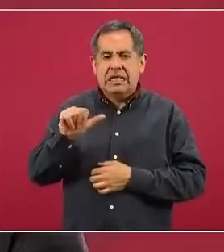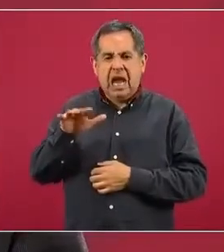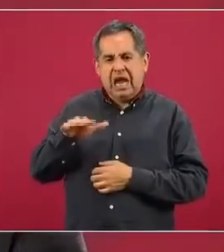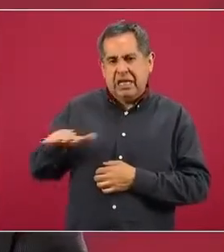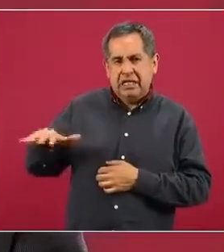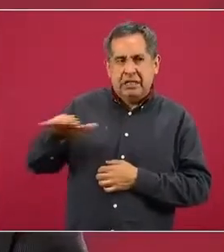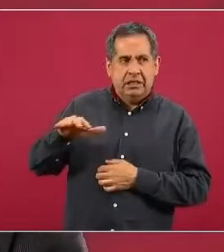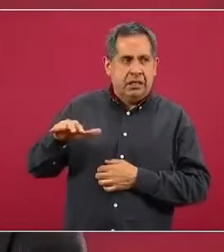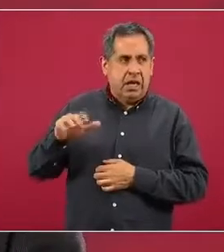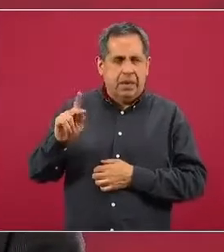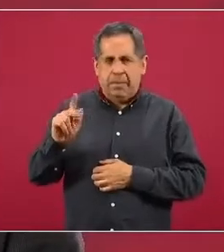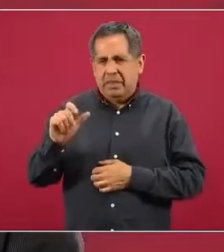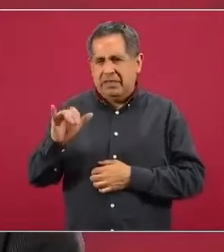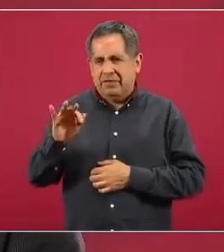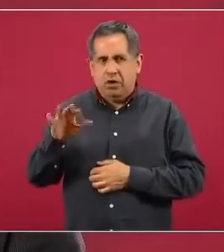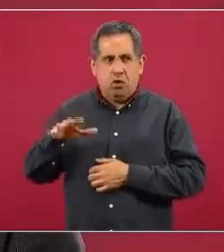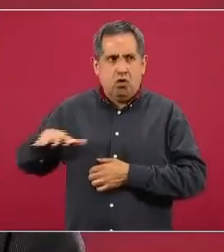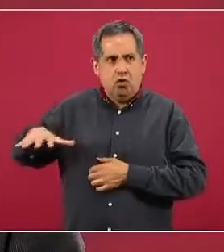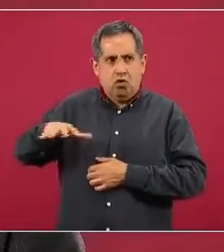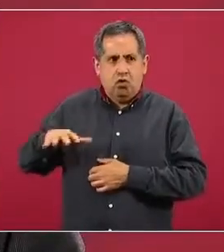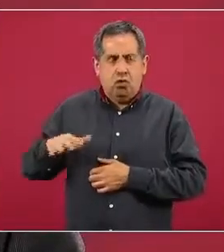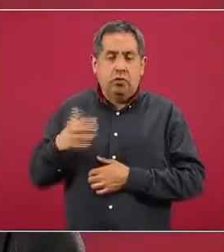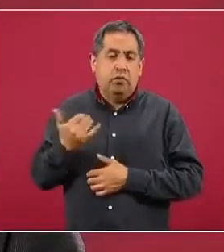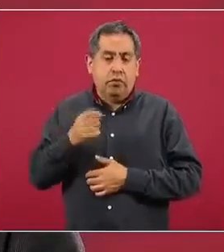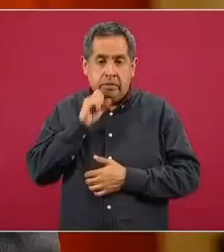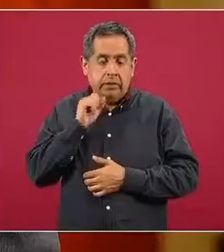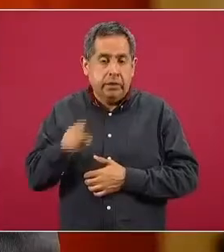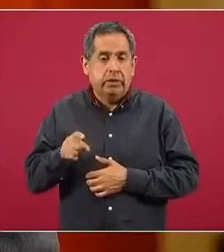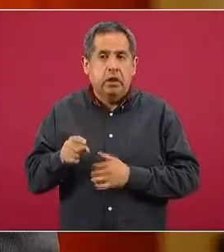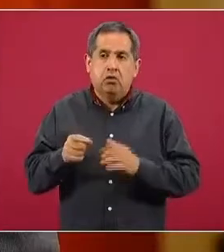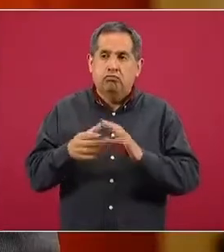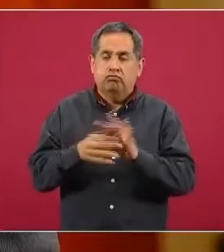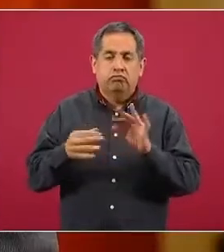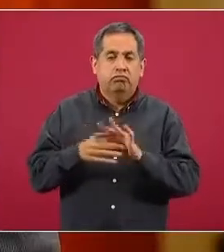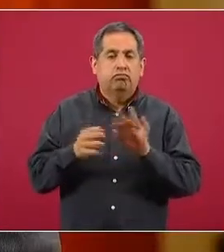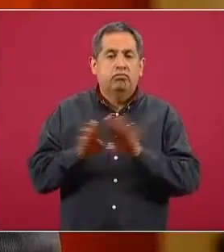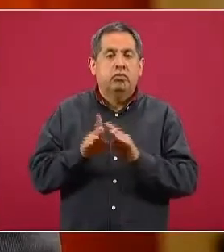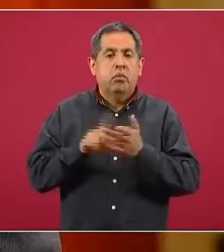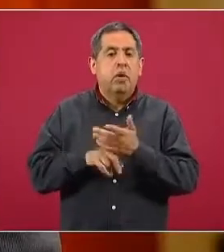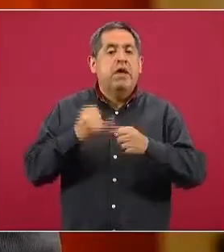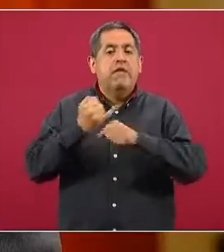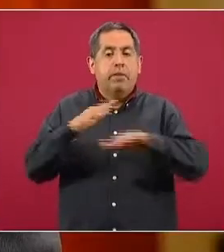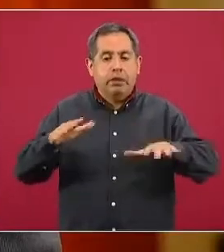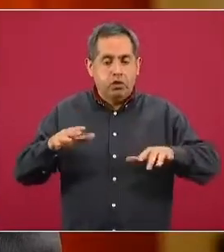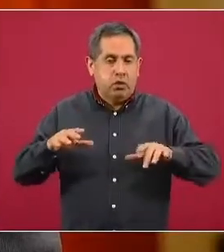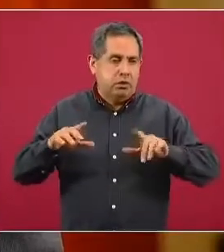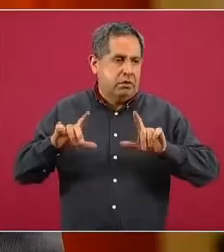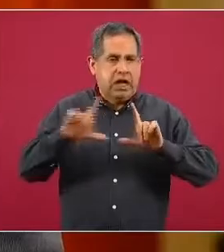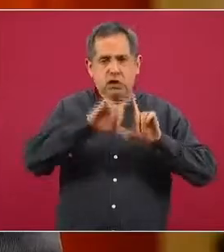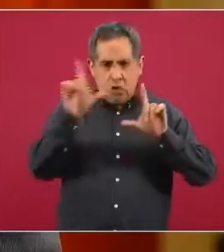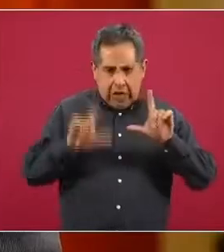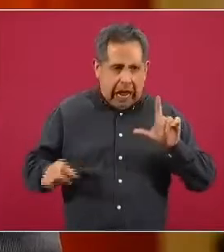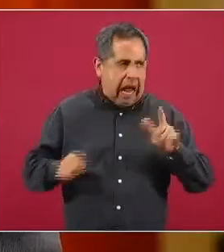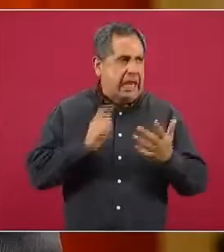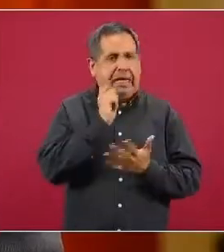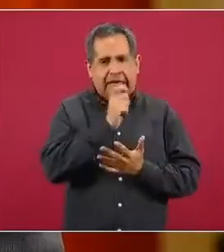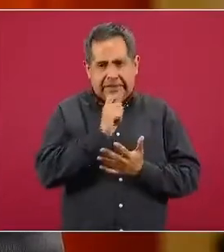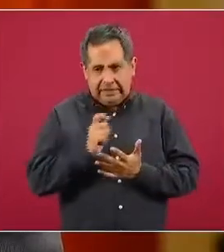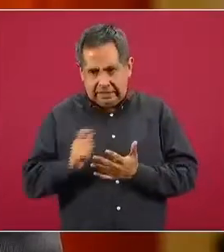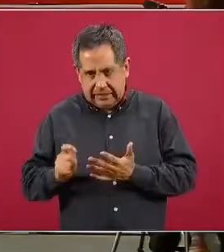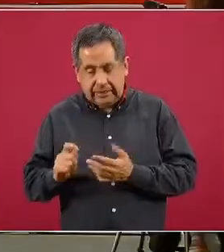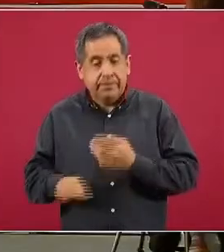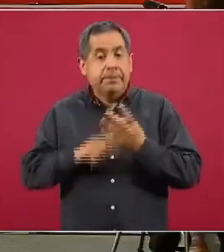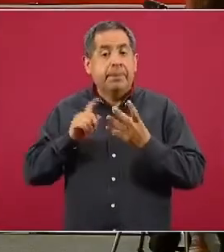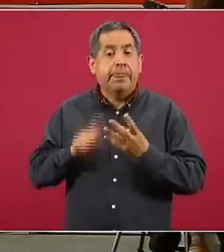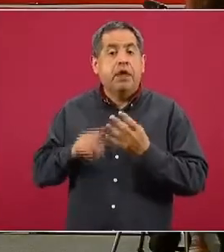del Asia-Pacífico y vamos a tener también la información nacional y posteriormente el